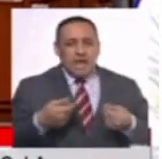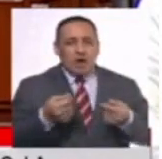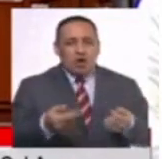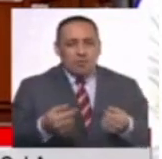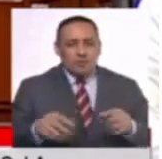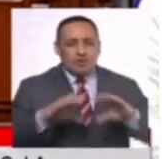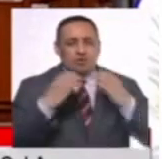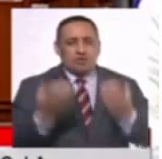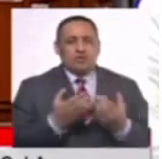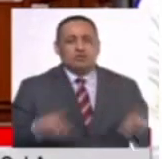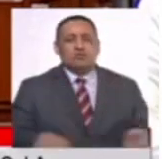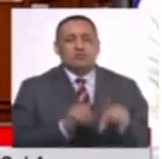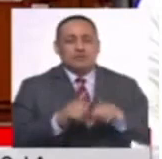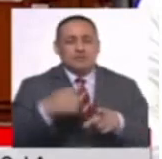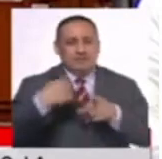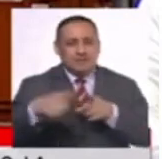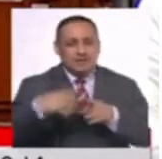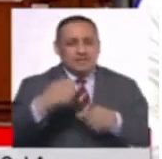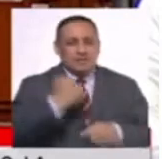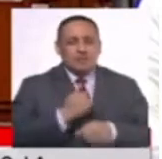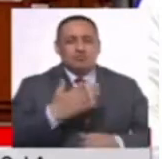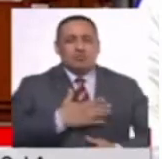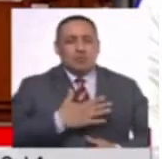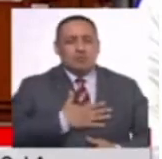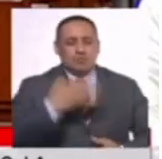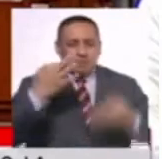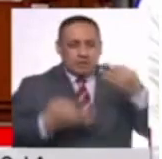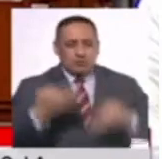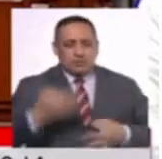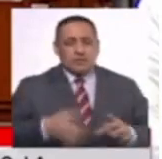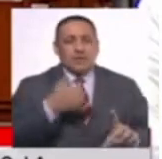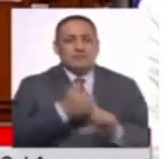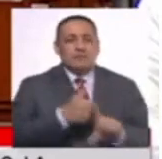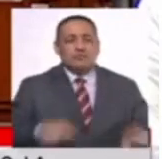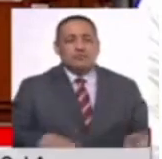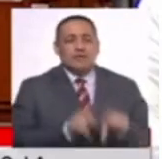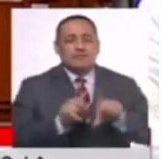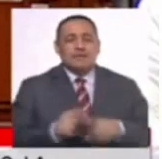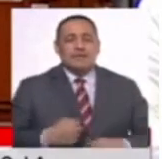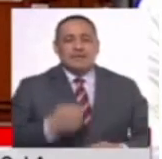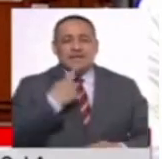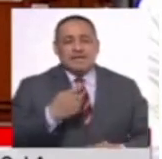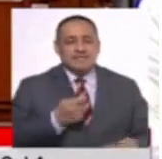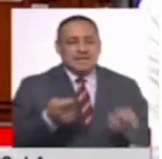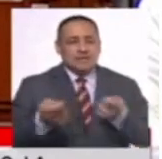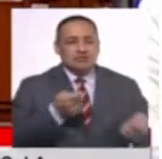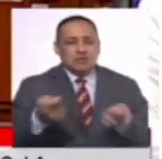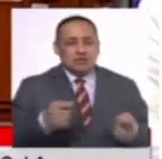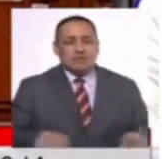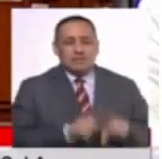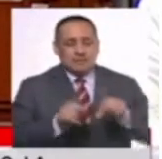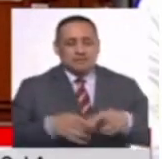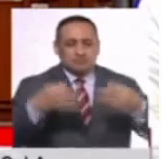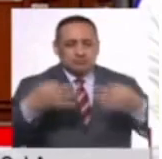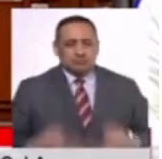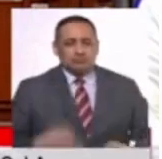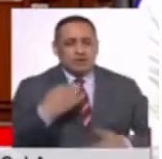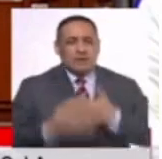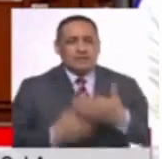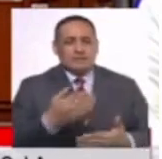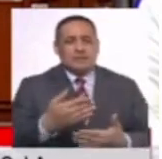del Congreso, así como la ejecución de su presupuesto, el mismo que será gestionado de manera